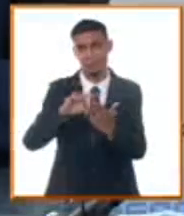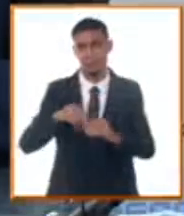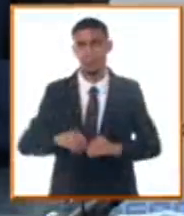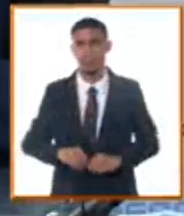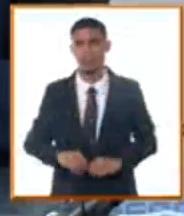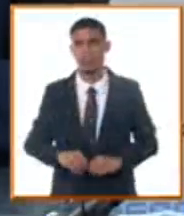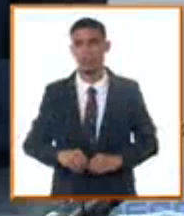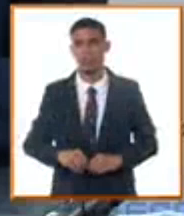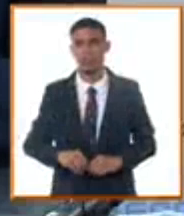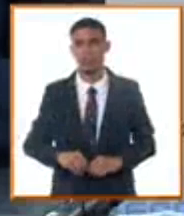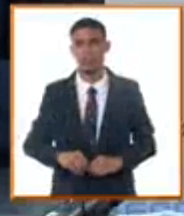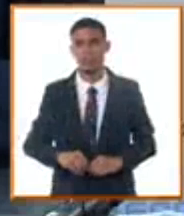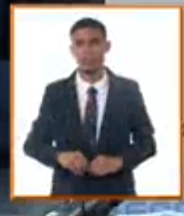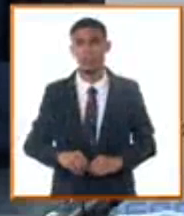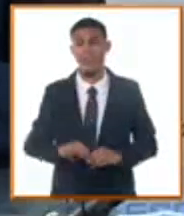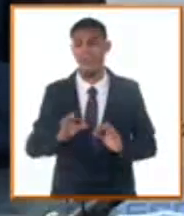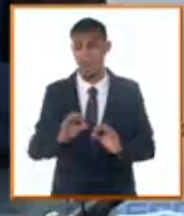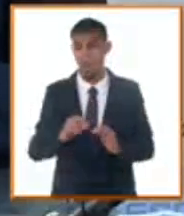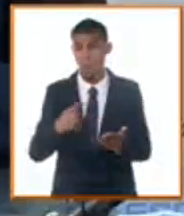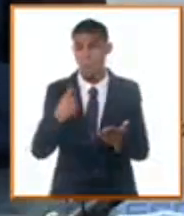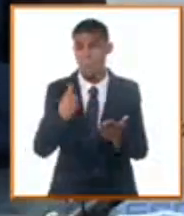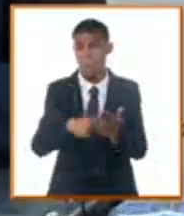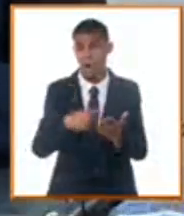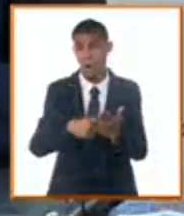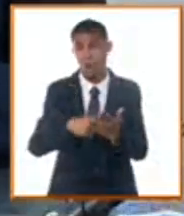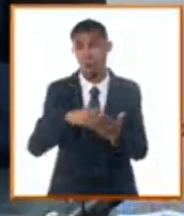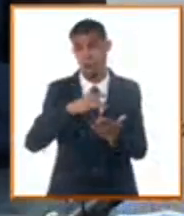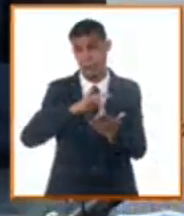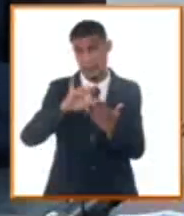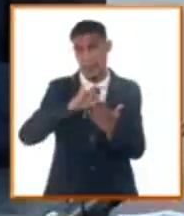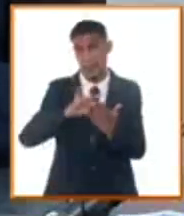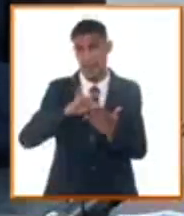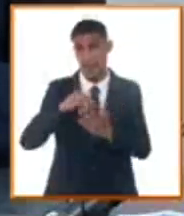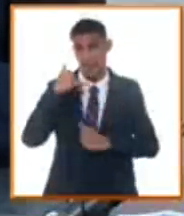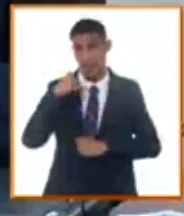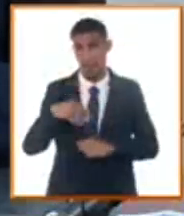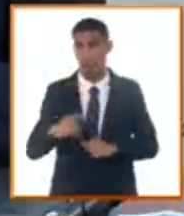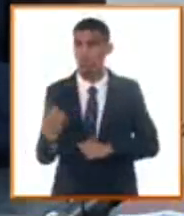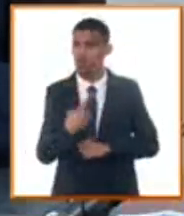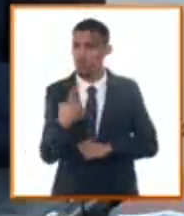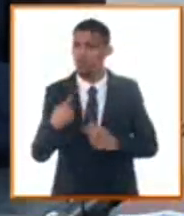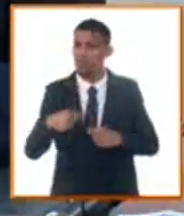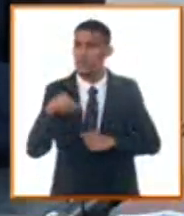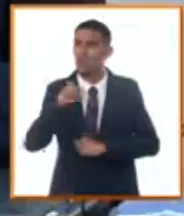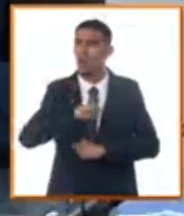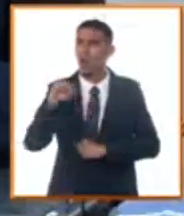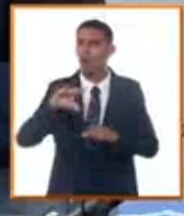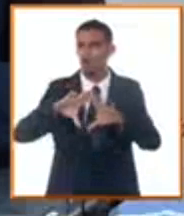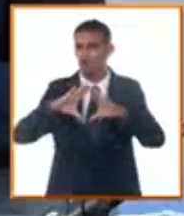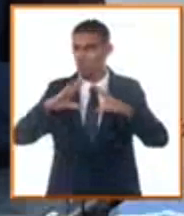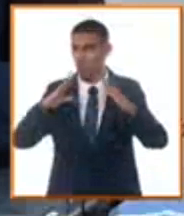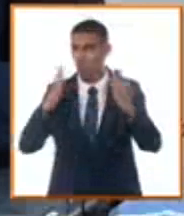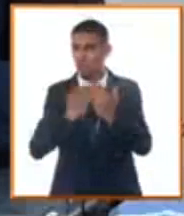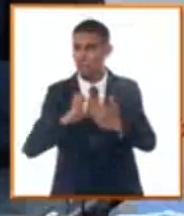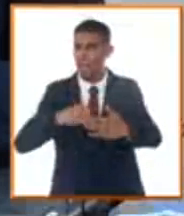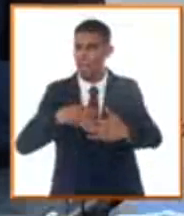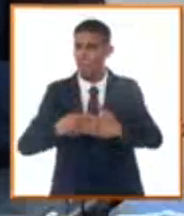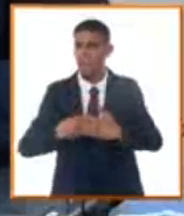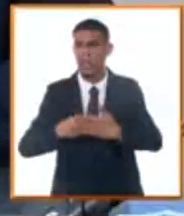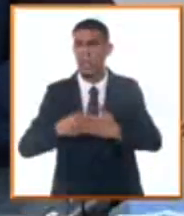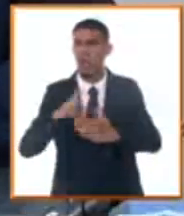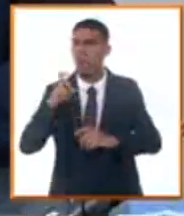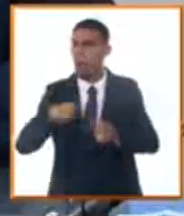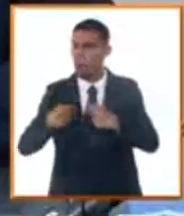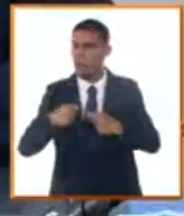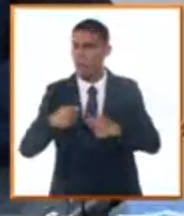de la generalización del pago por código QR. Nosotros tenemos que lograr que todos los establecimientos comerciales del país, ya sean